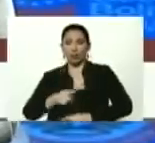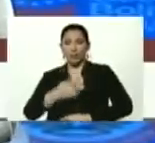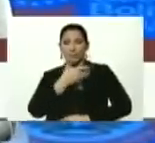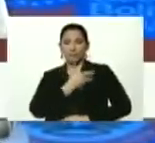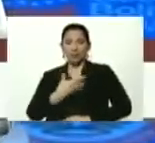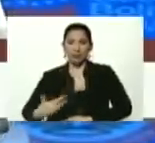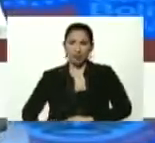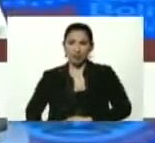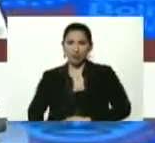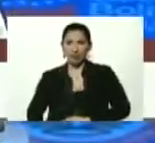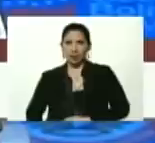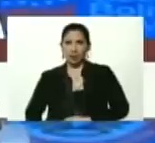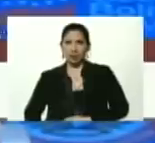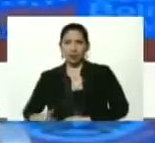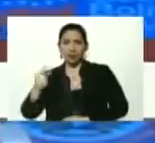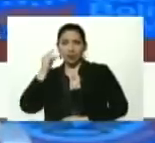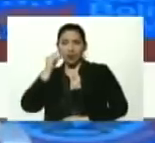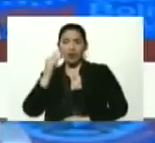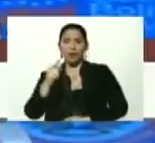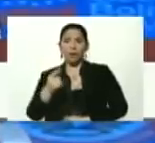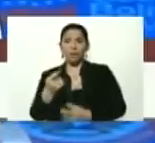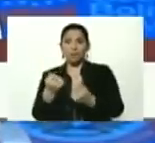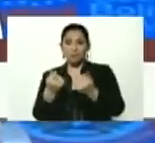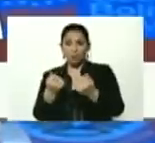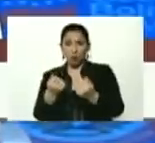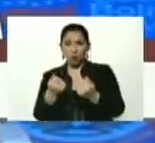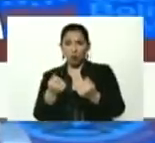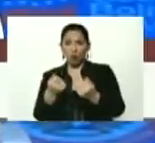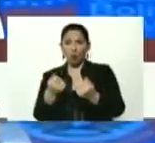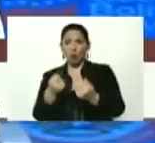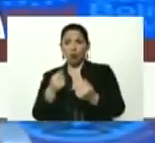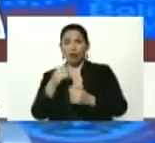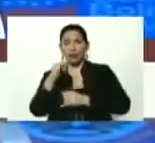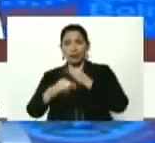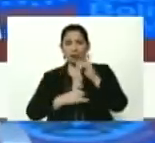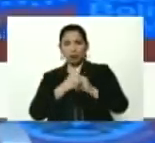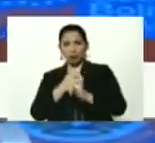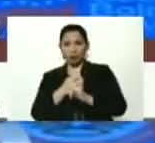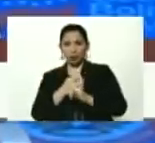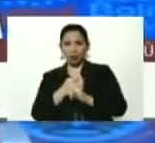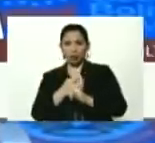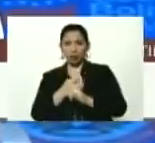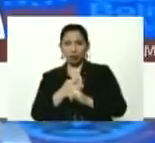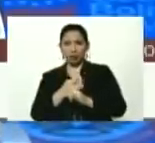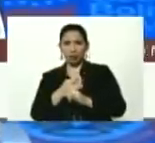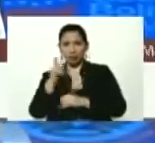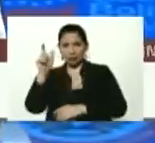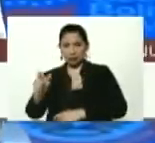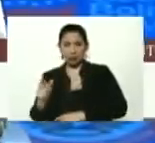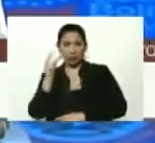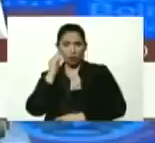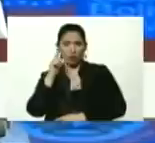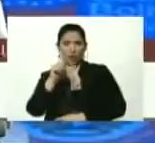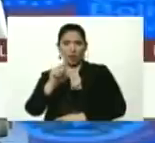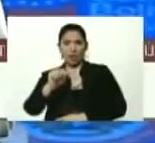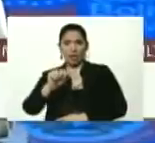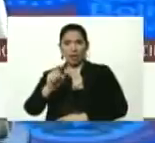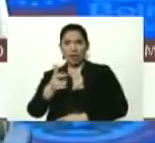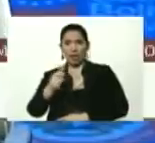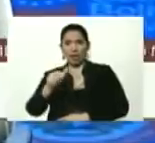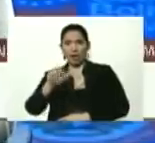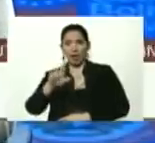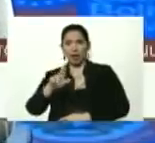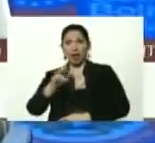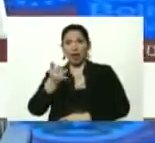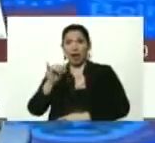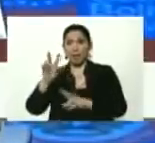como la presidenta del Fondo Monetario Internacional, la señora Lagarde, que por cierto tiene una